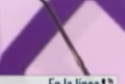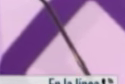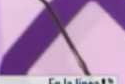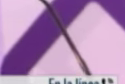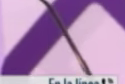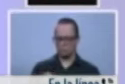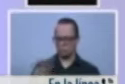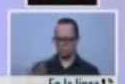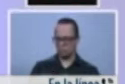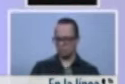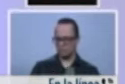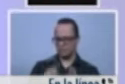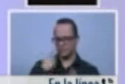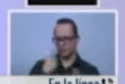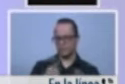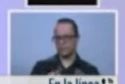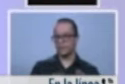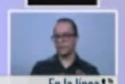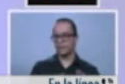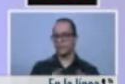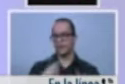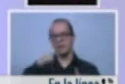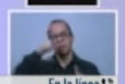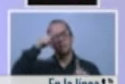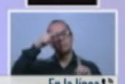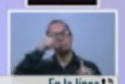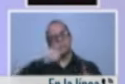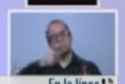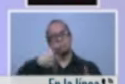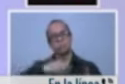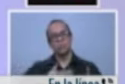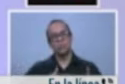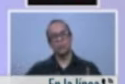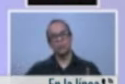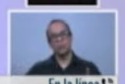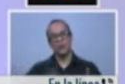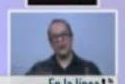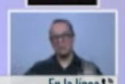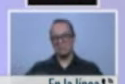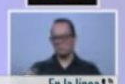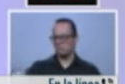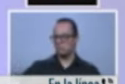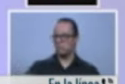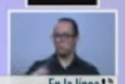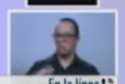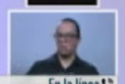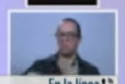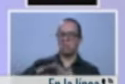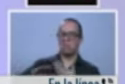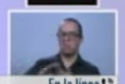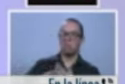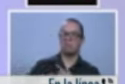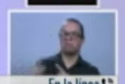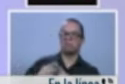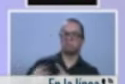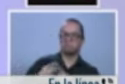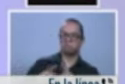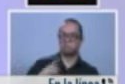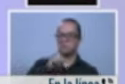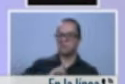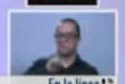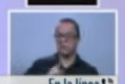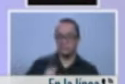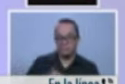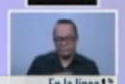a hacer debates mucho más atractivos, versátiles, que permitieran a la ciudadanía justamente